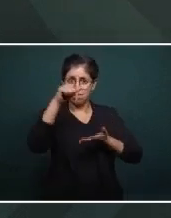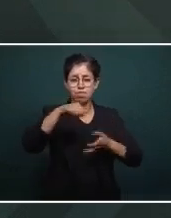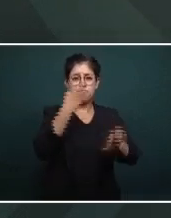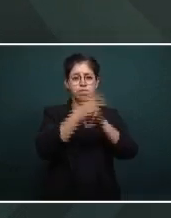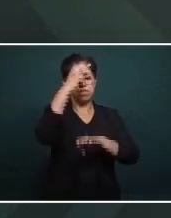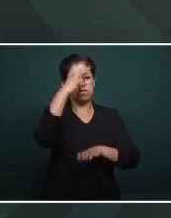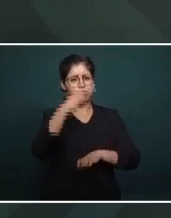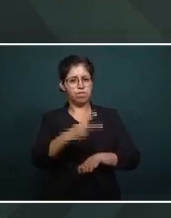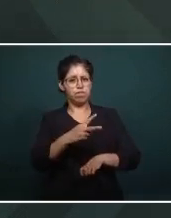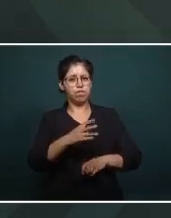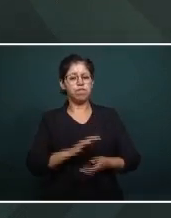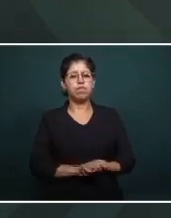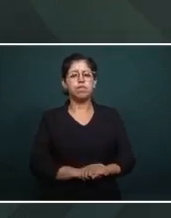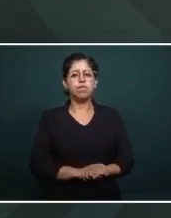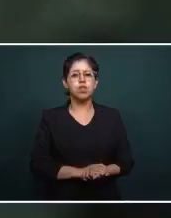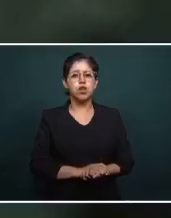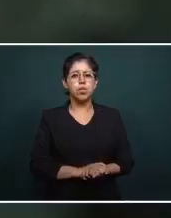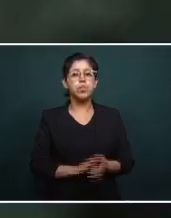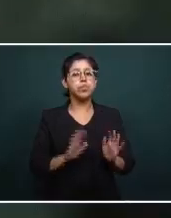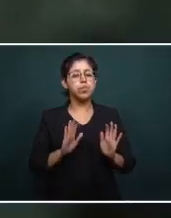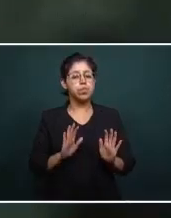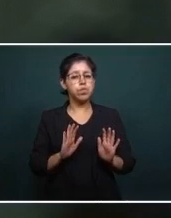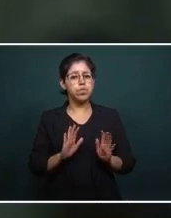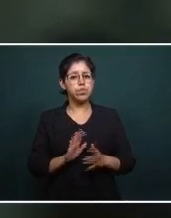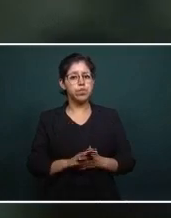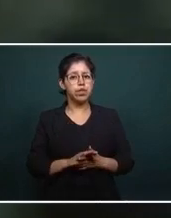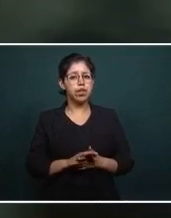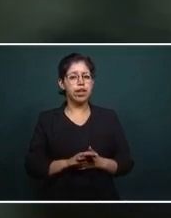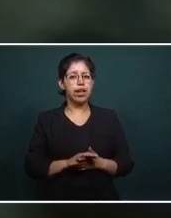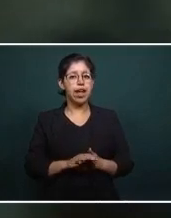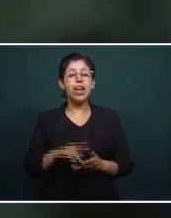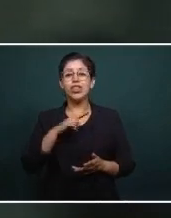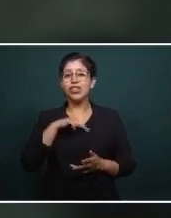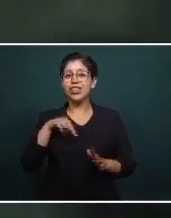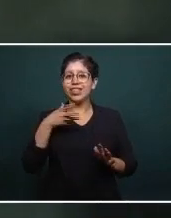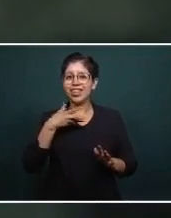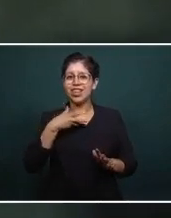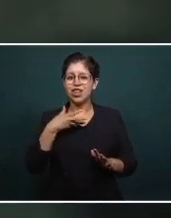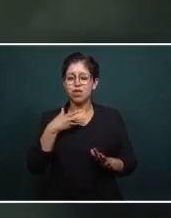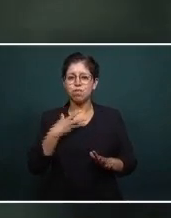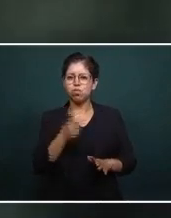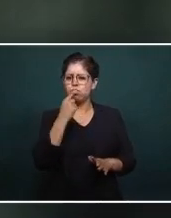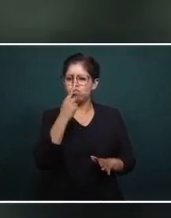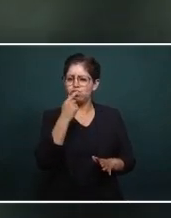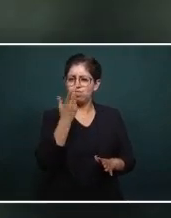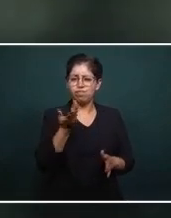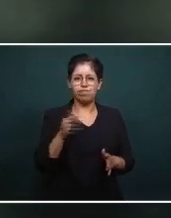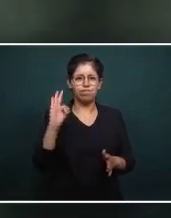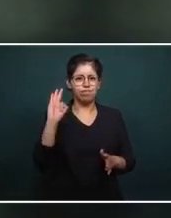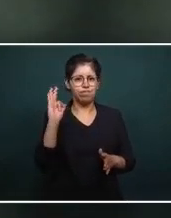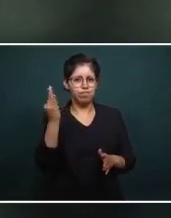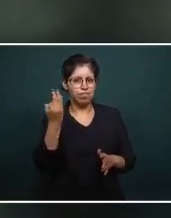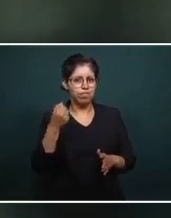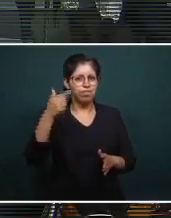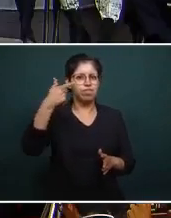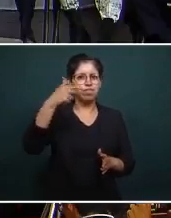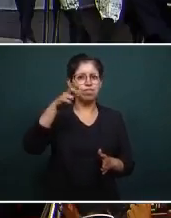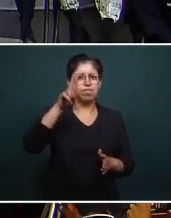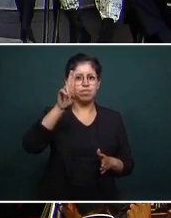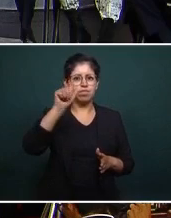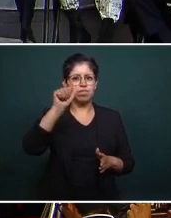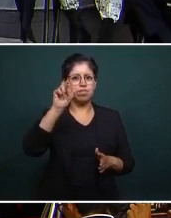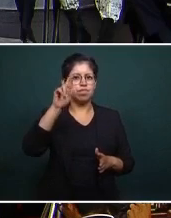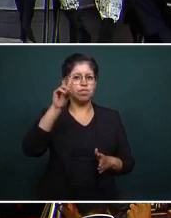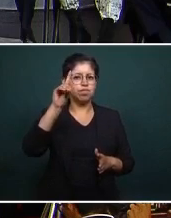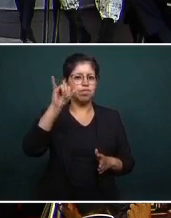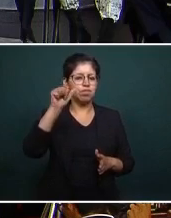Por primera vez contamos con un número tan elevado de elementos de fuerzas federales que coadyuvan de manera coordinada con